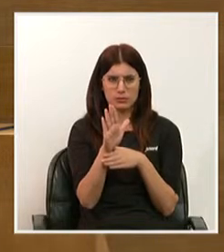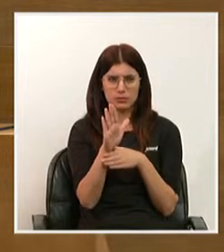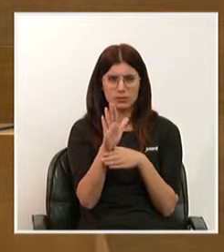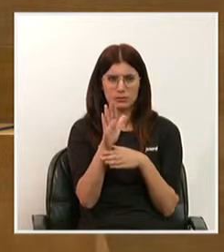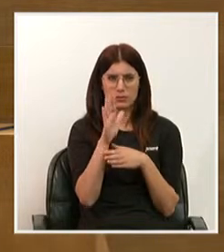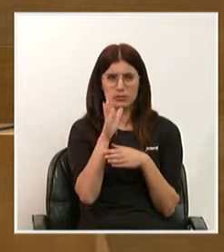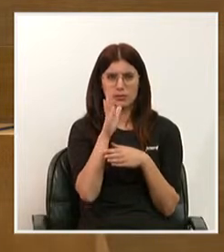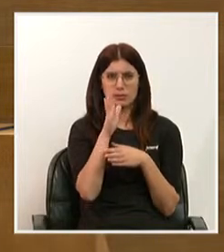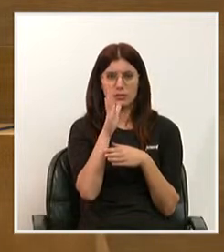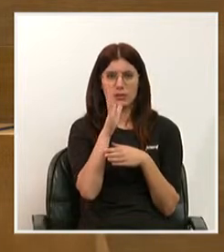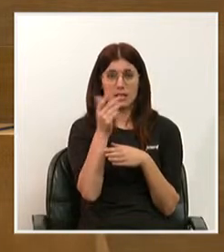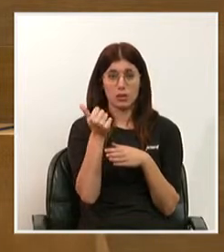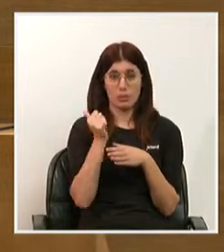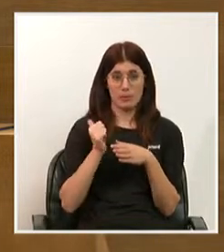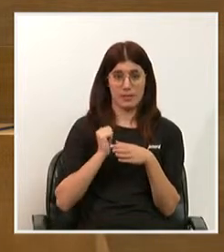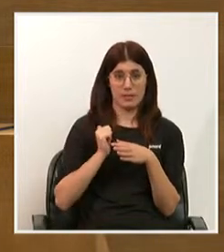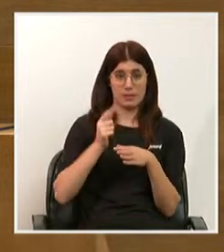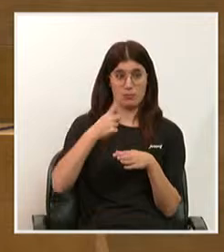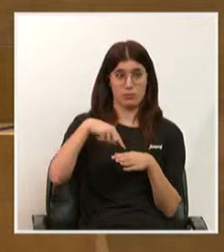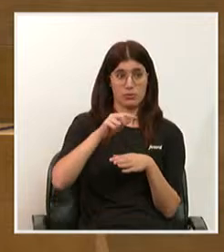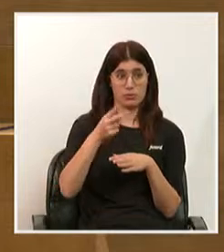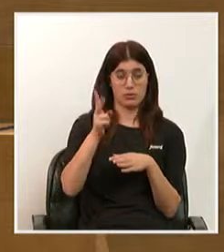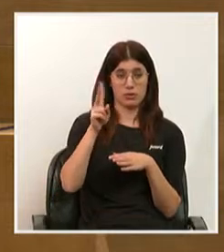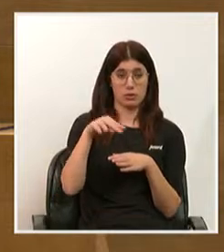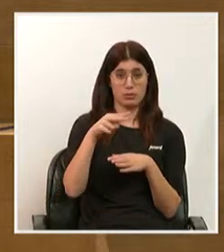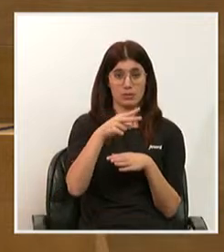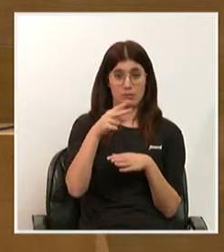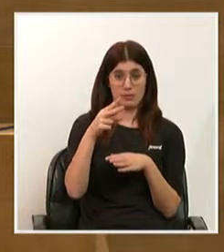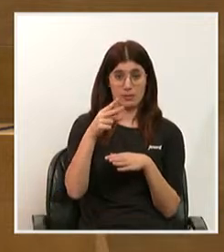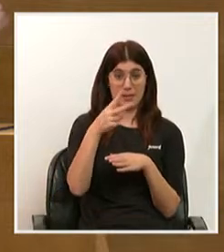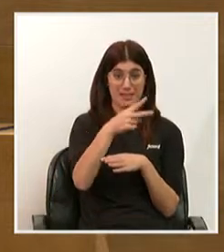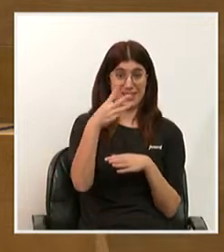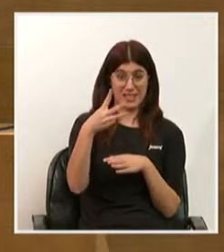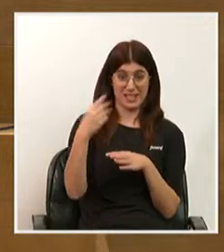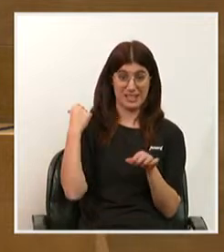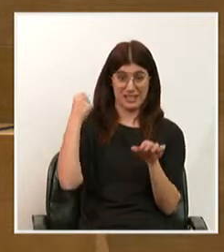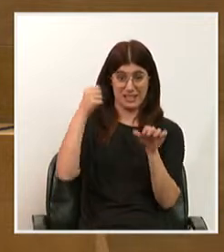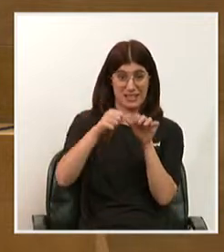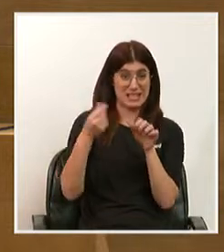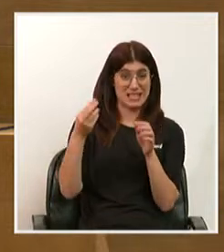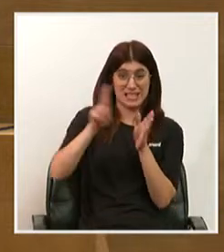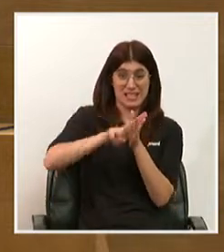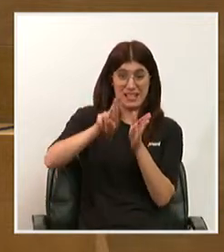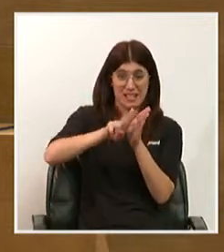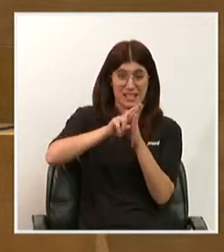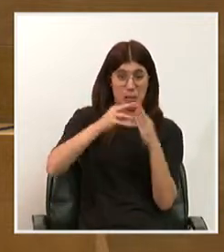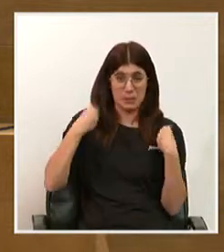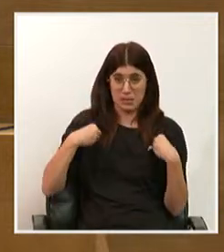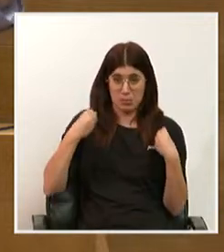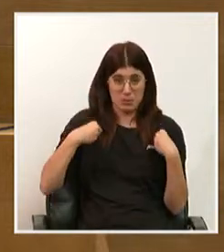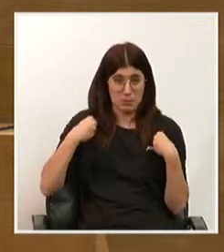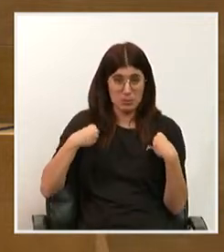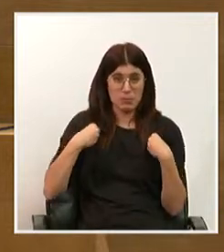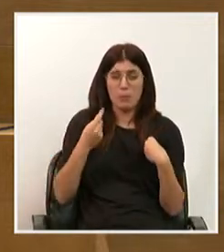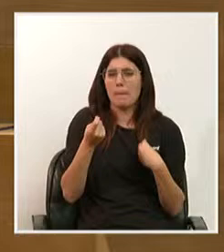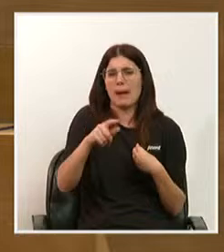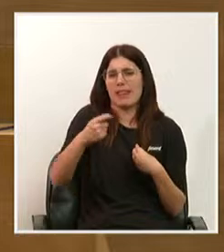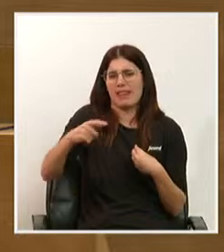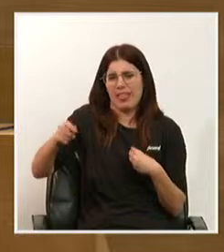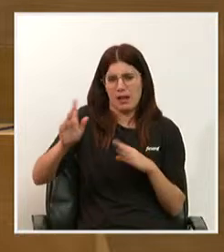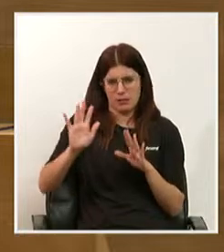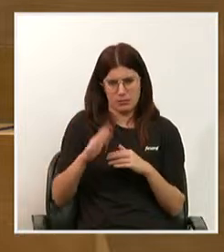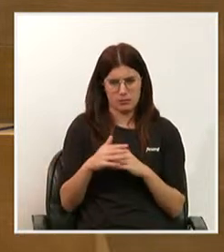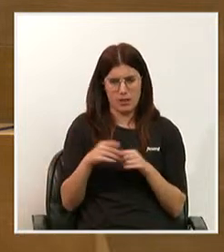presentar en en diciembre del 23 la misma Bueno muy parecida